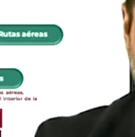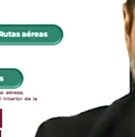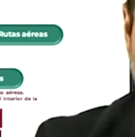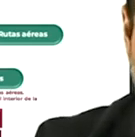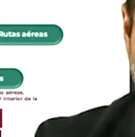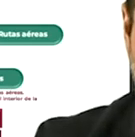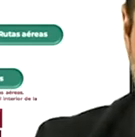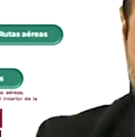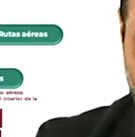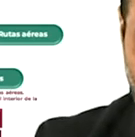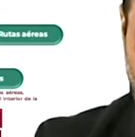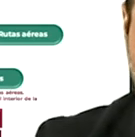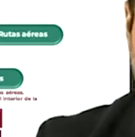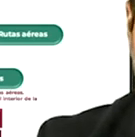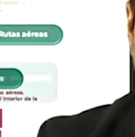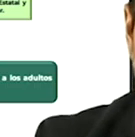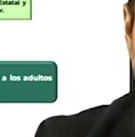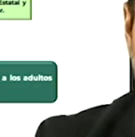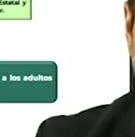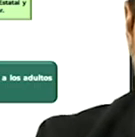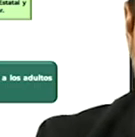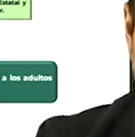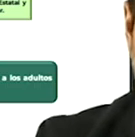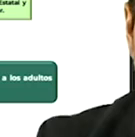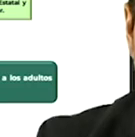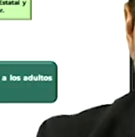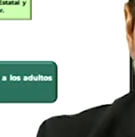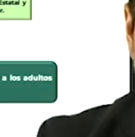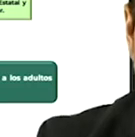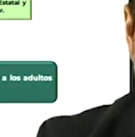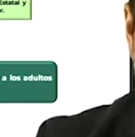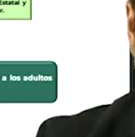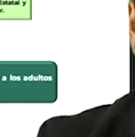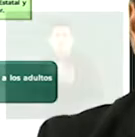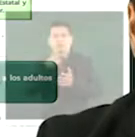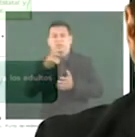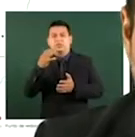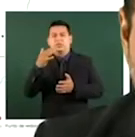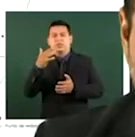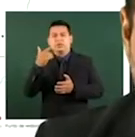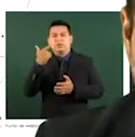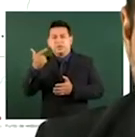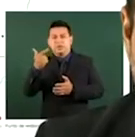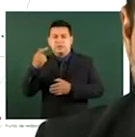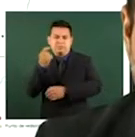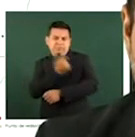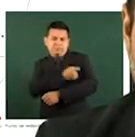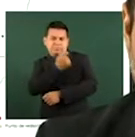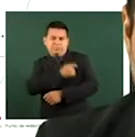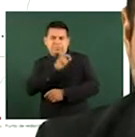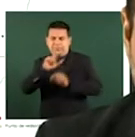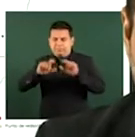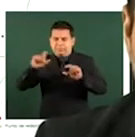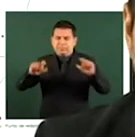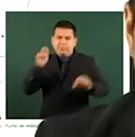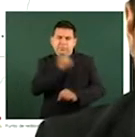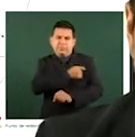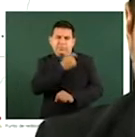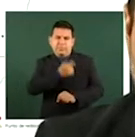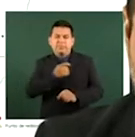AstraZeneca. Eso es lo que se informó el día de ayer desde Oaxaca. Se dijo también que para mañana,